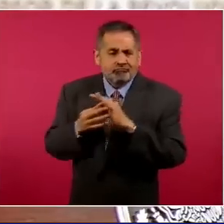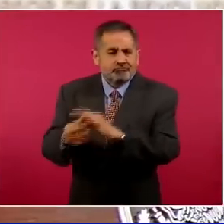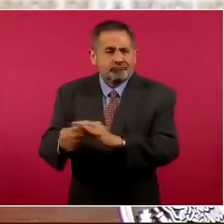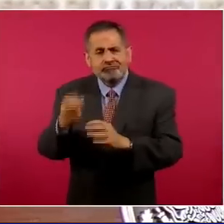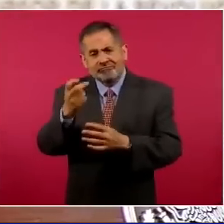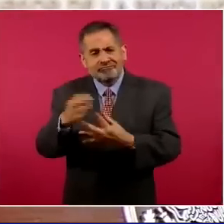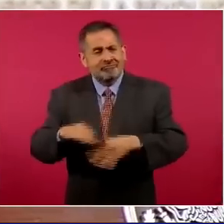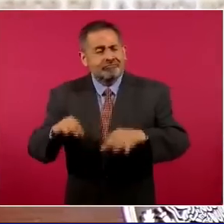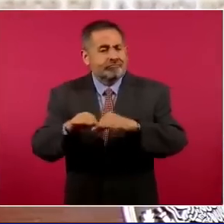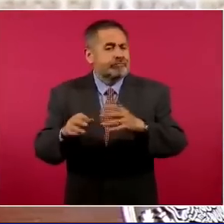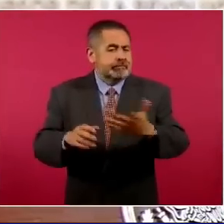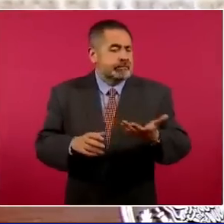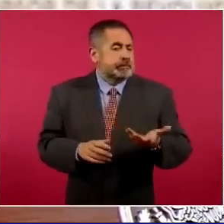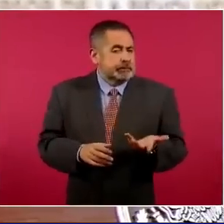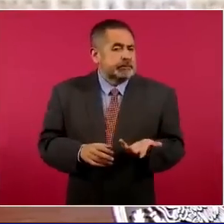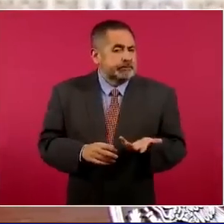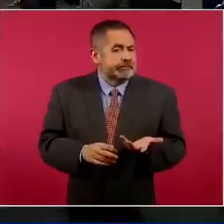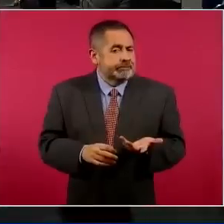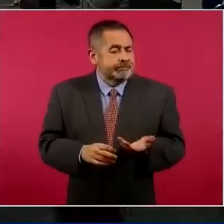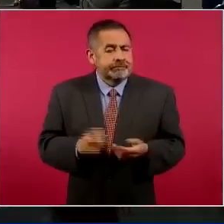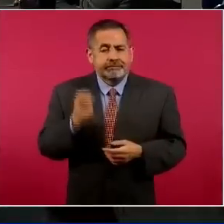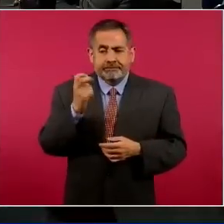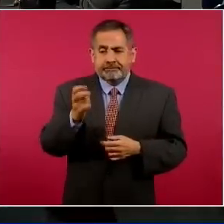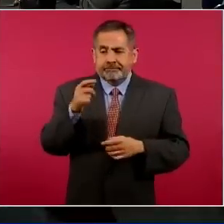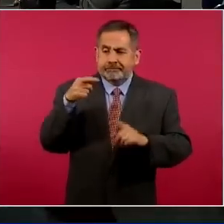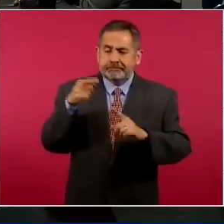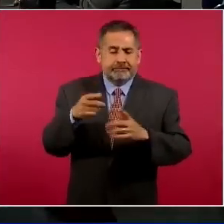porque si no,